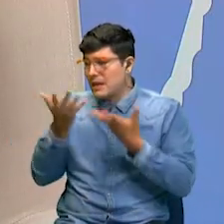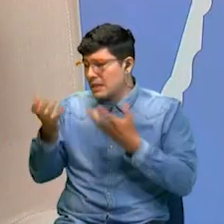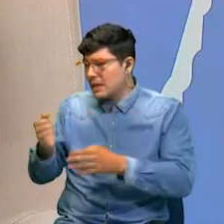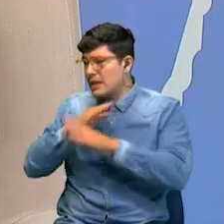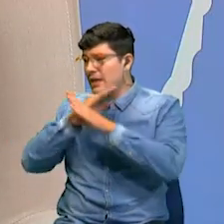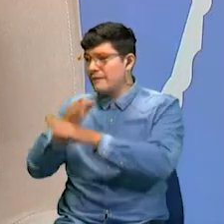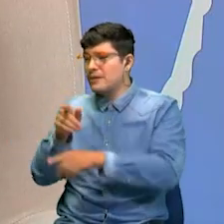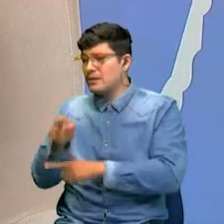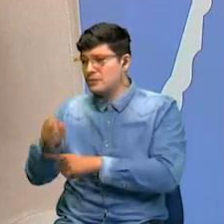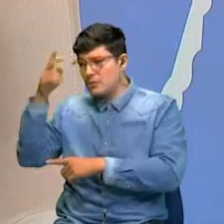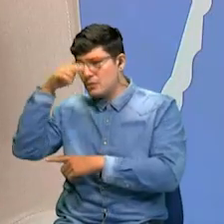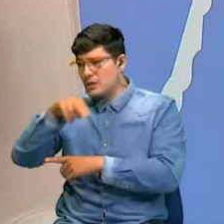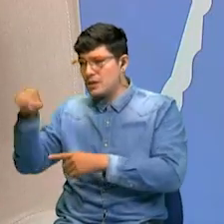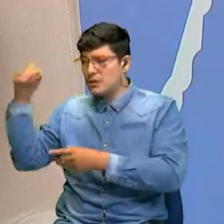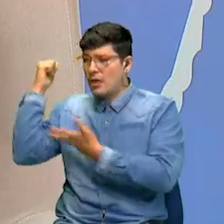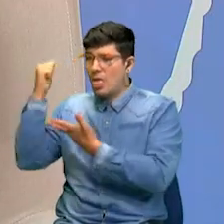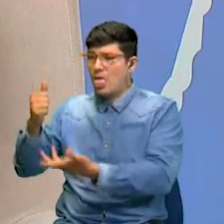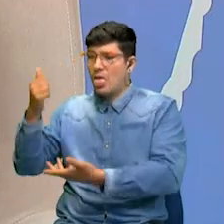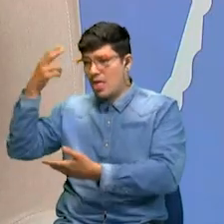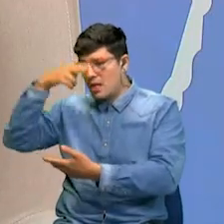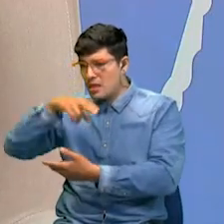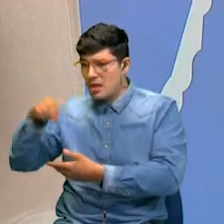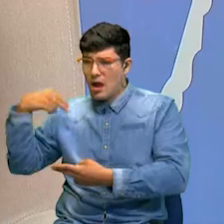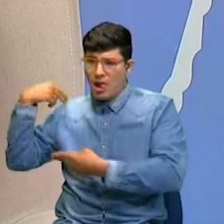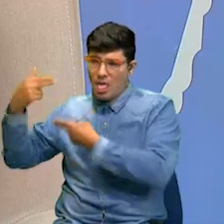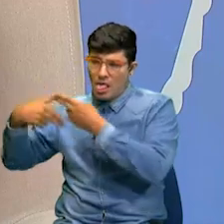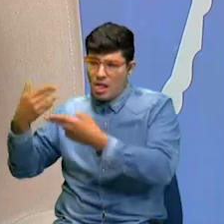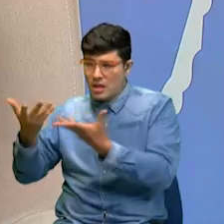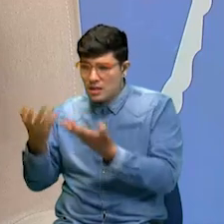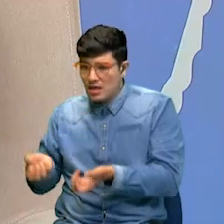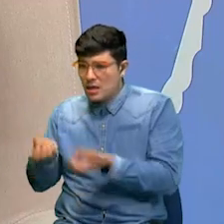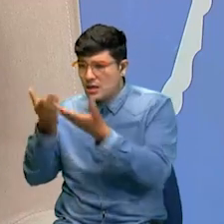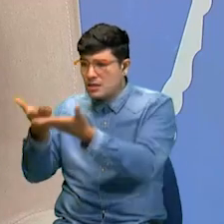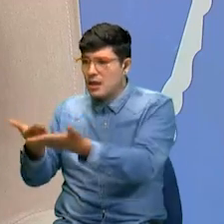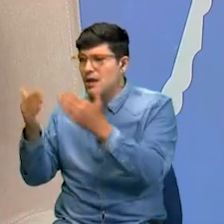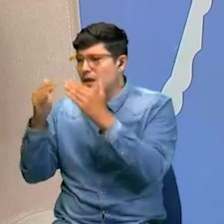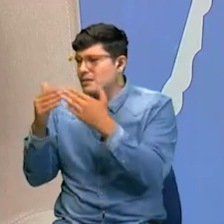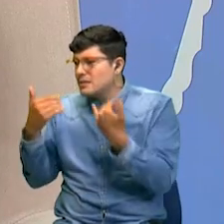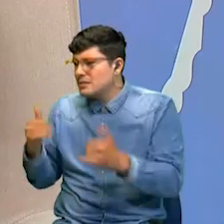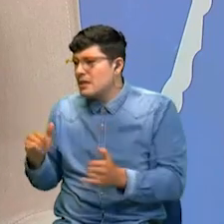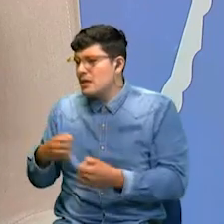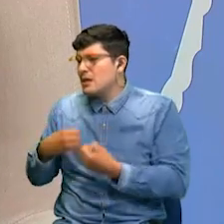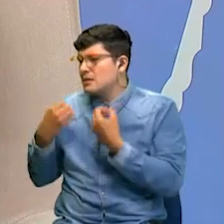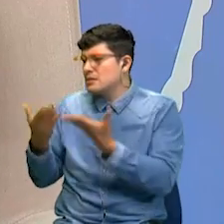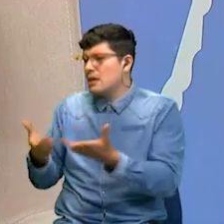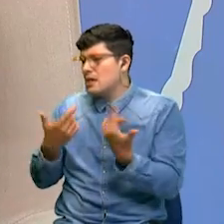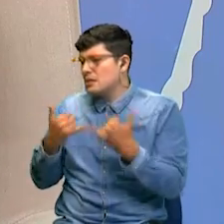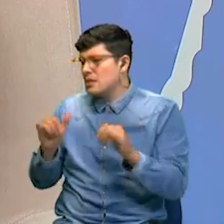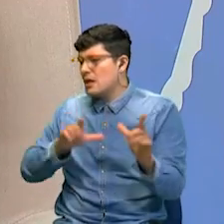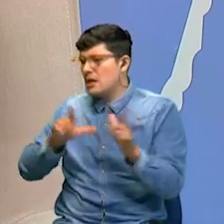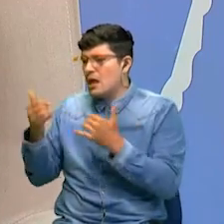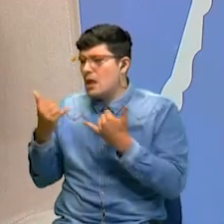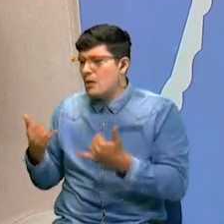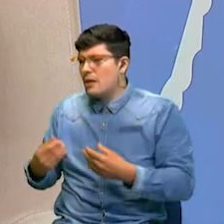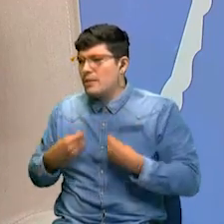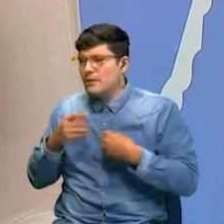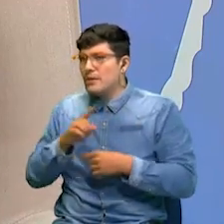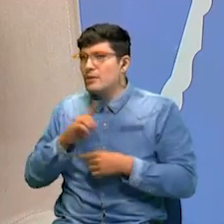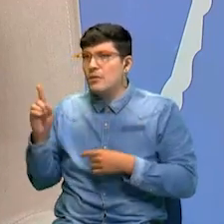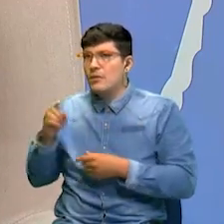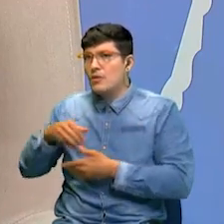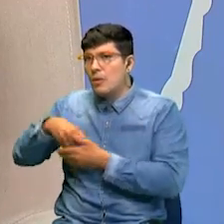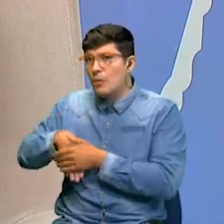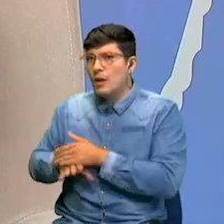hijos inviertan dinero en la sucesión y quieren darle el bien. No, es que yo le voy a dar la herencia que ahorita que ya estoy vivo, resérvense en el